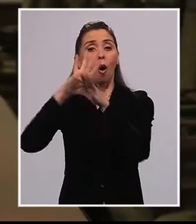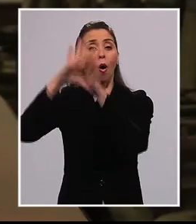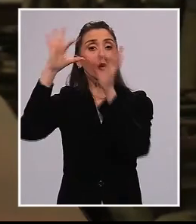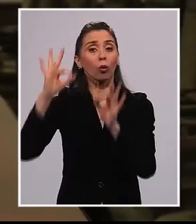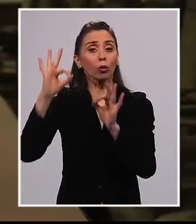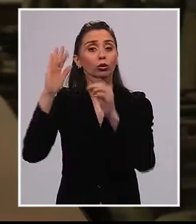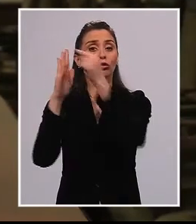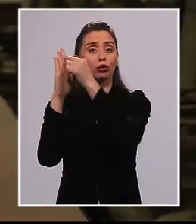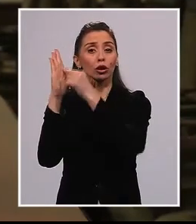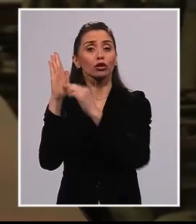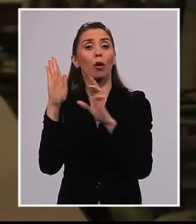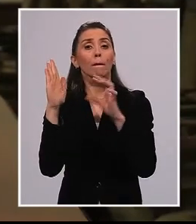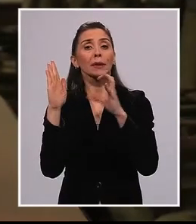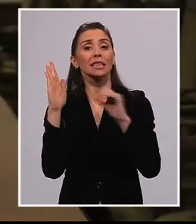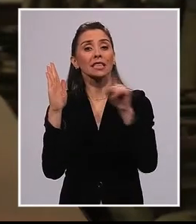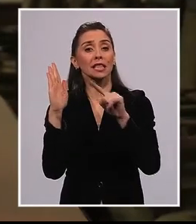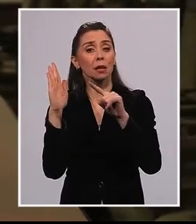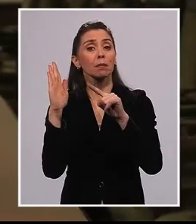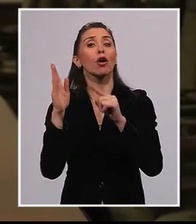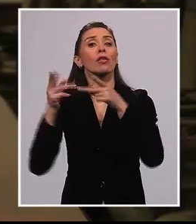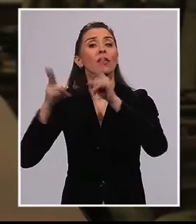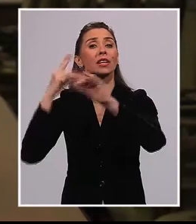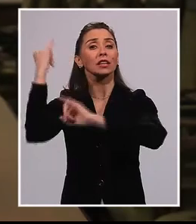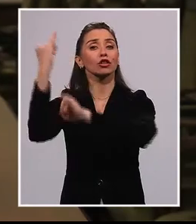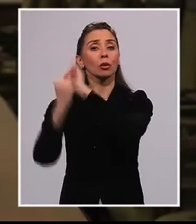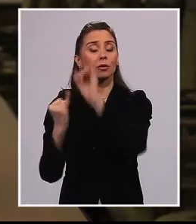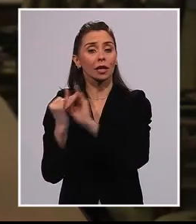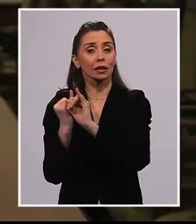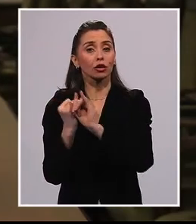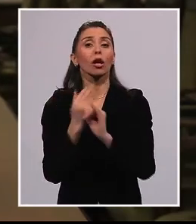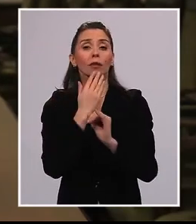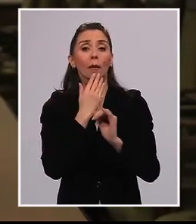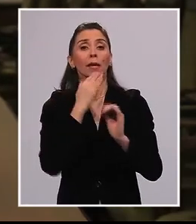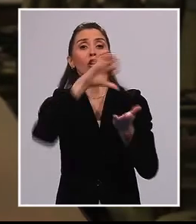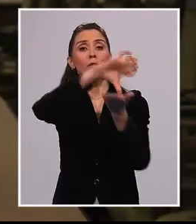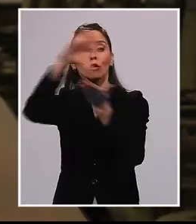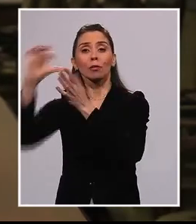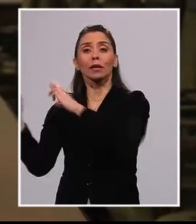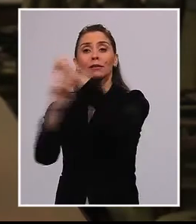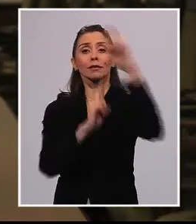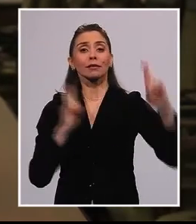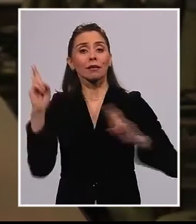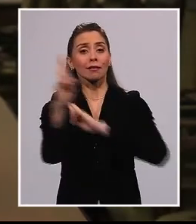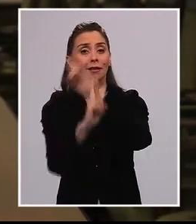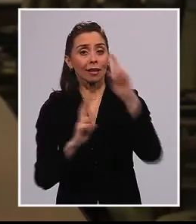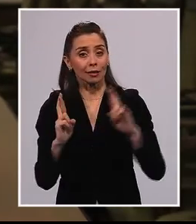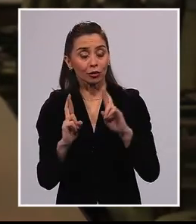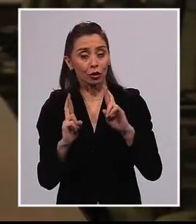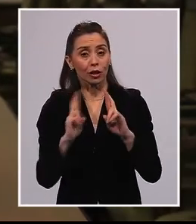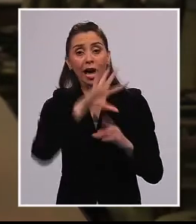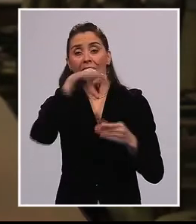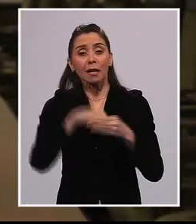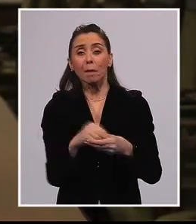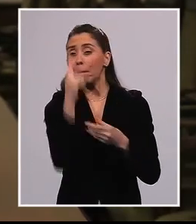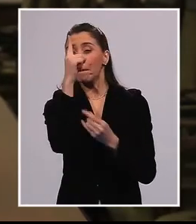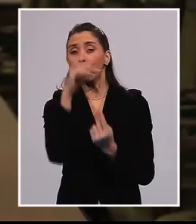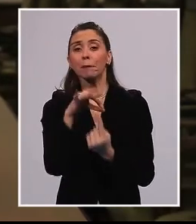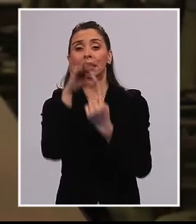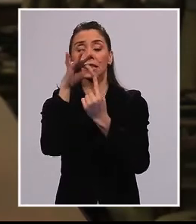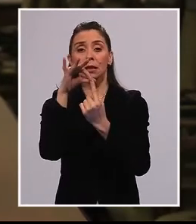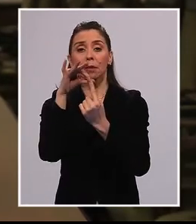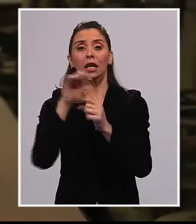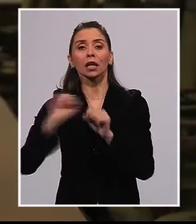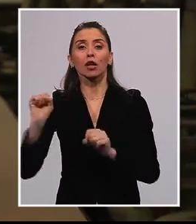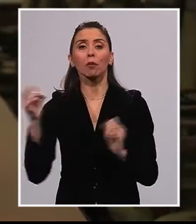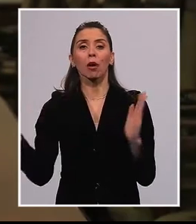con principios esenciales del derecho internacional y de las relaciones entre los estados incluyendo de manera principal la